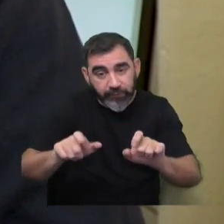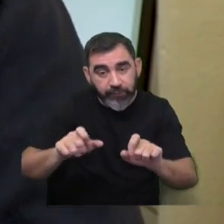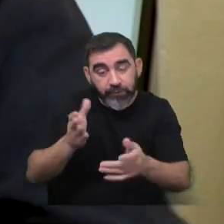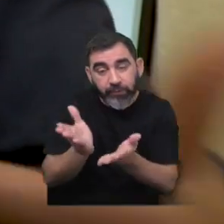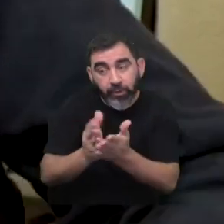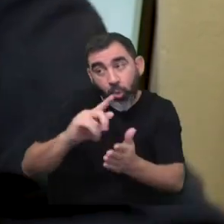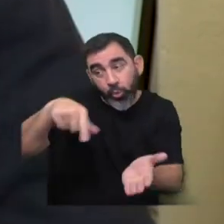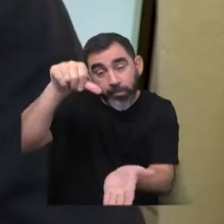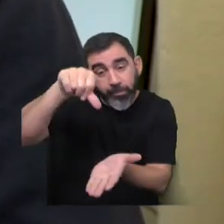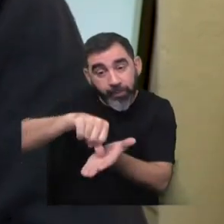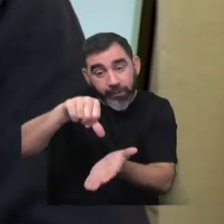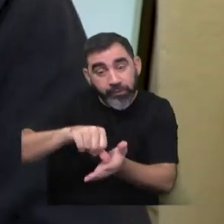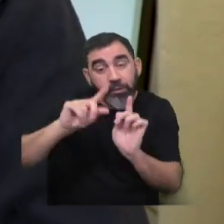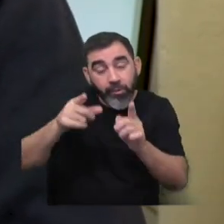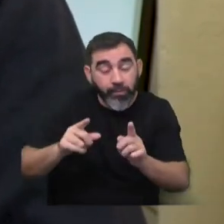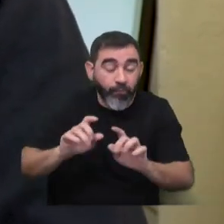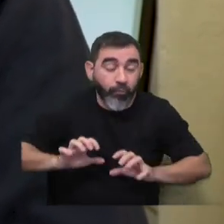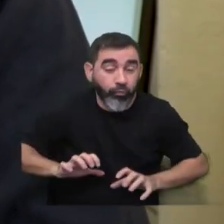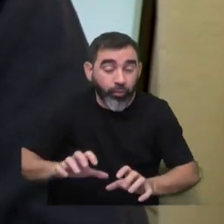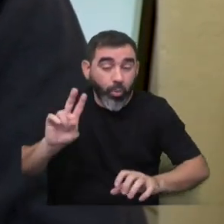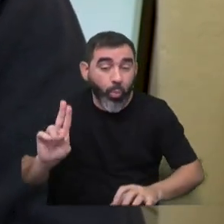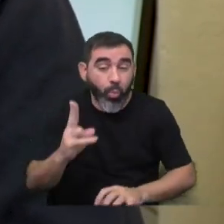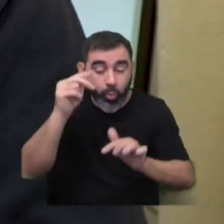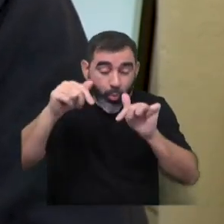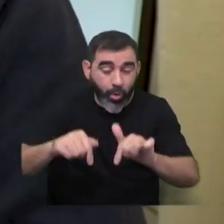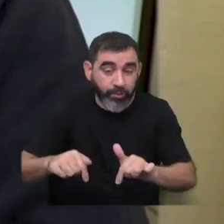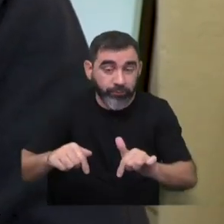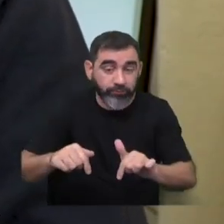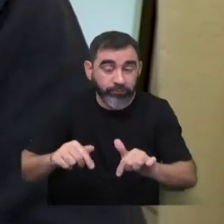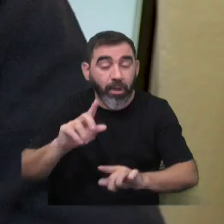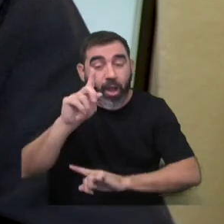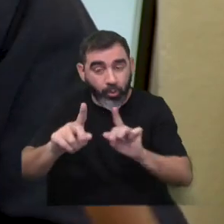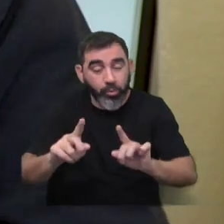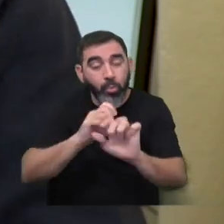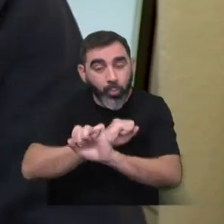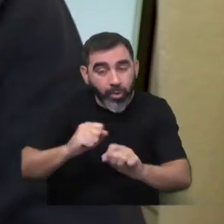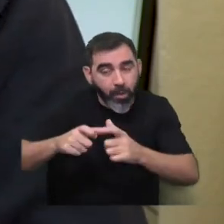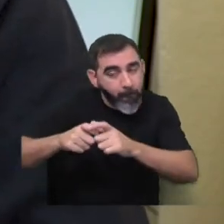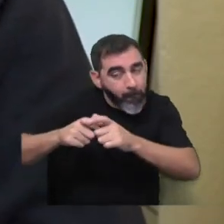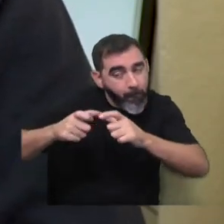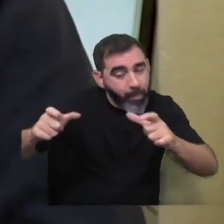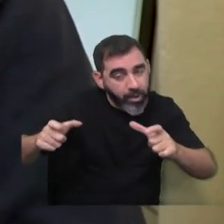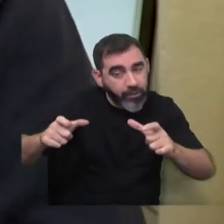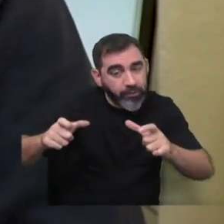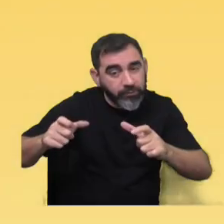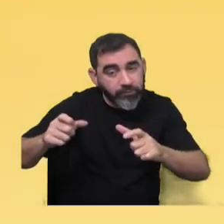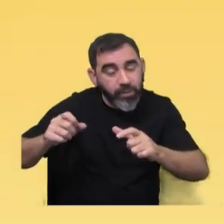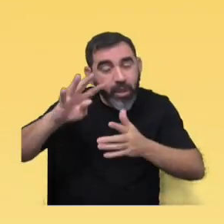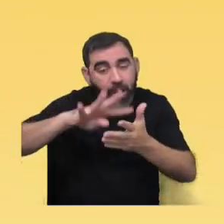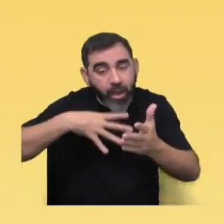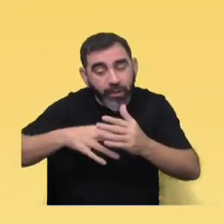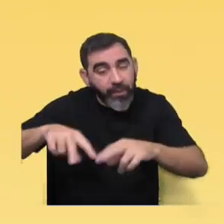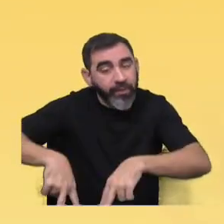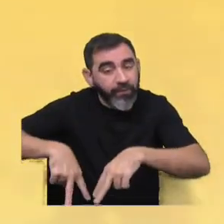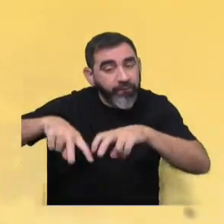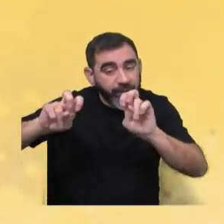otros lugares, además del personal de Uruguay, que en algunos casos hemos podido ampliar sus agendas de investigación a